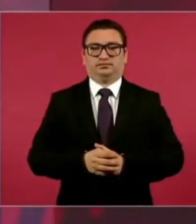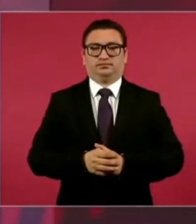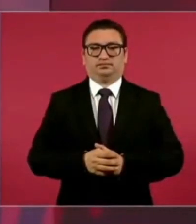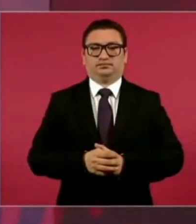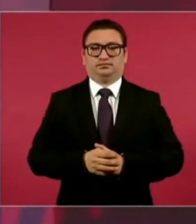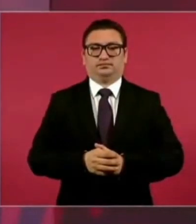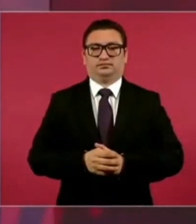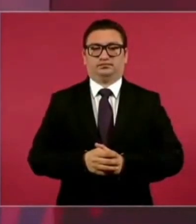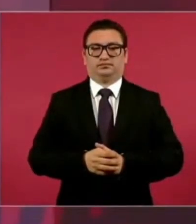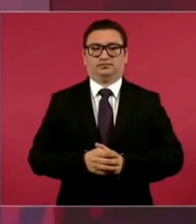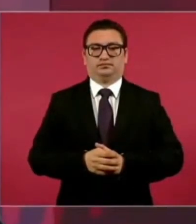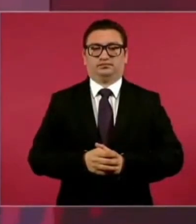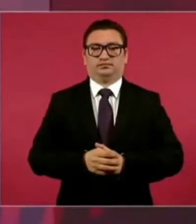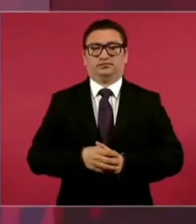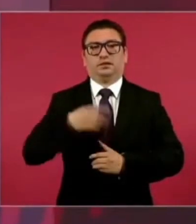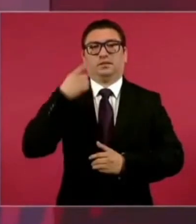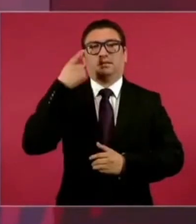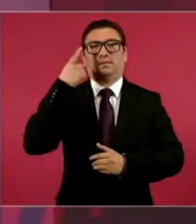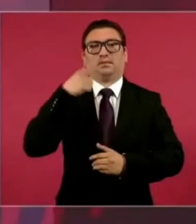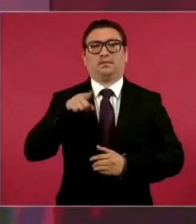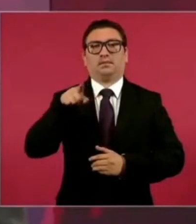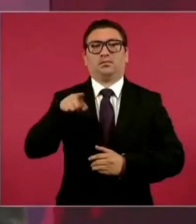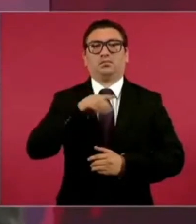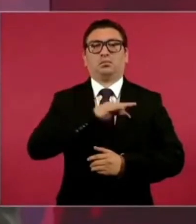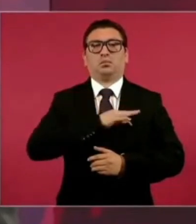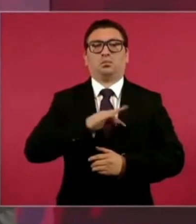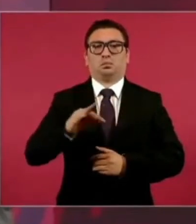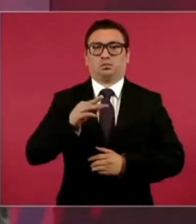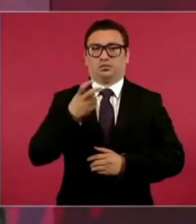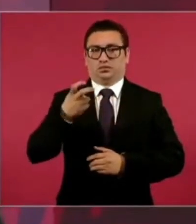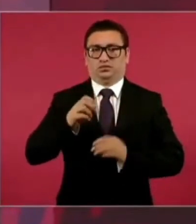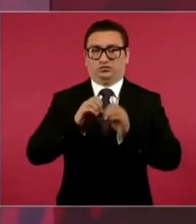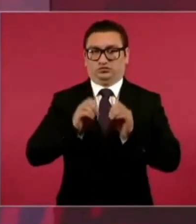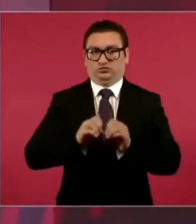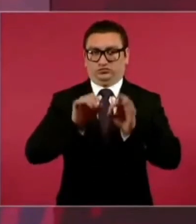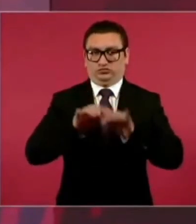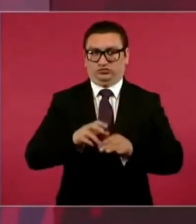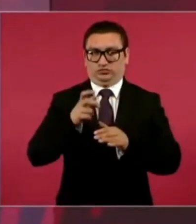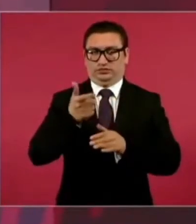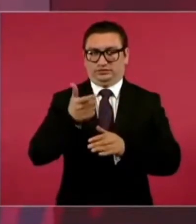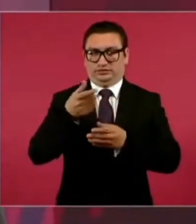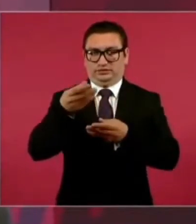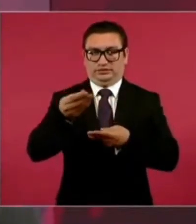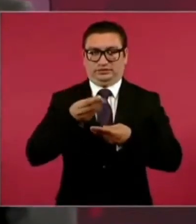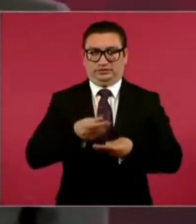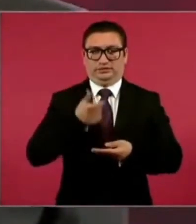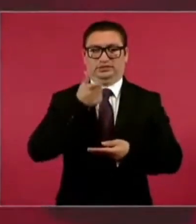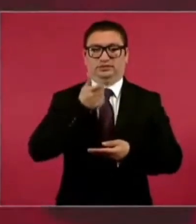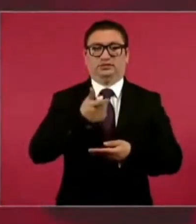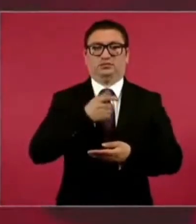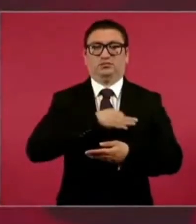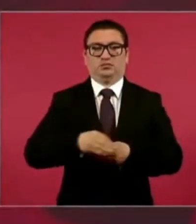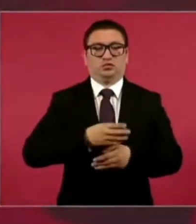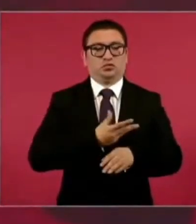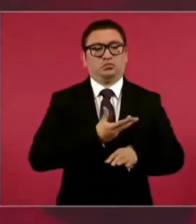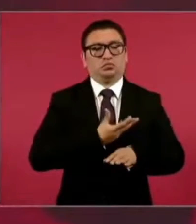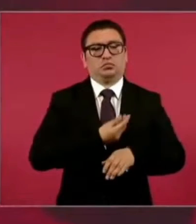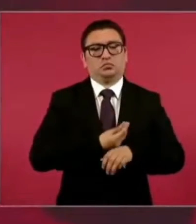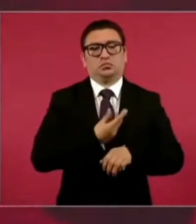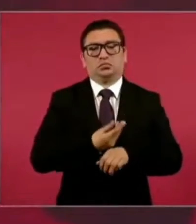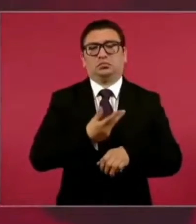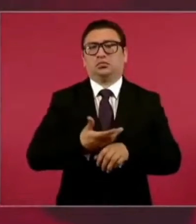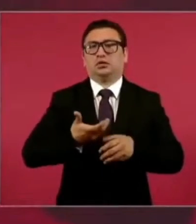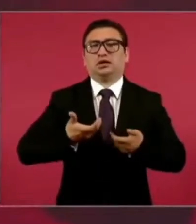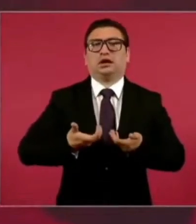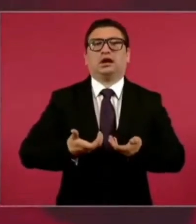para que pudieran con ese dinero hacer banquetas,